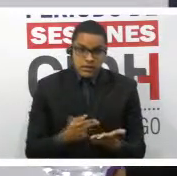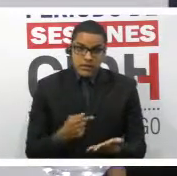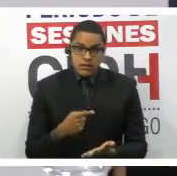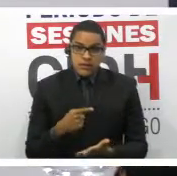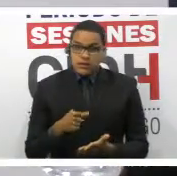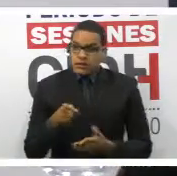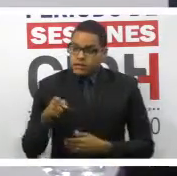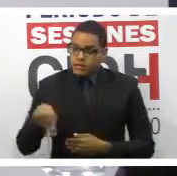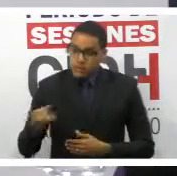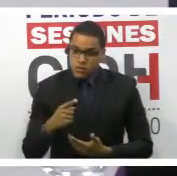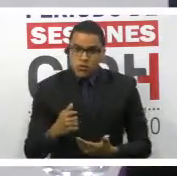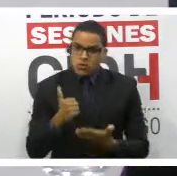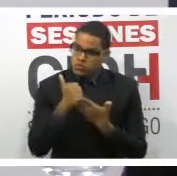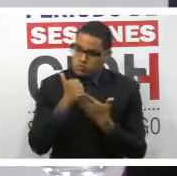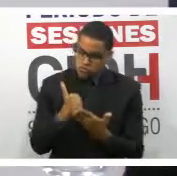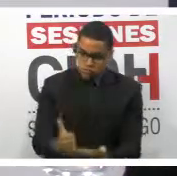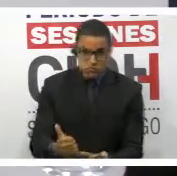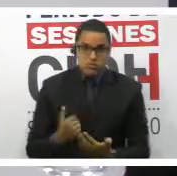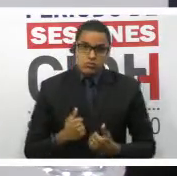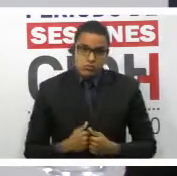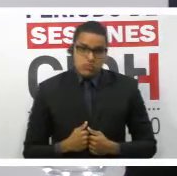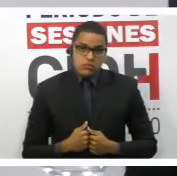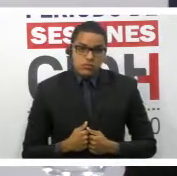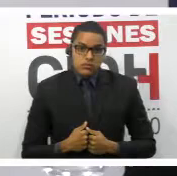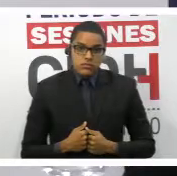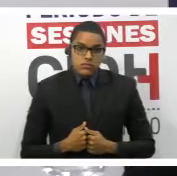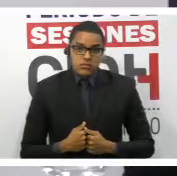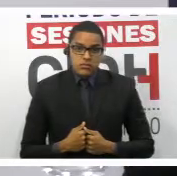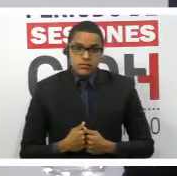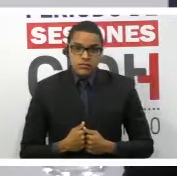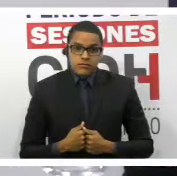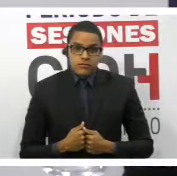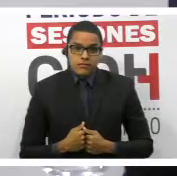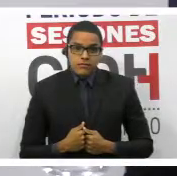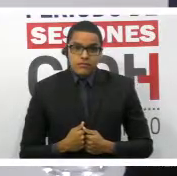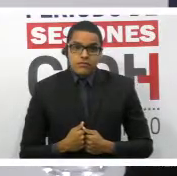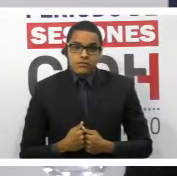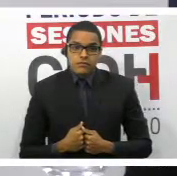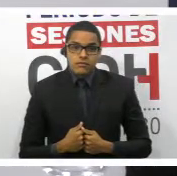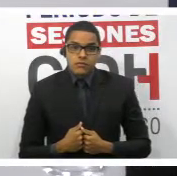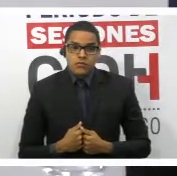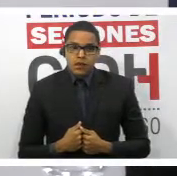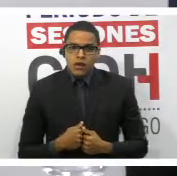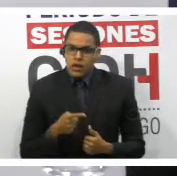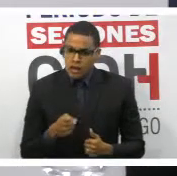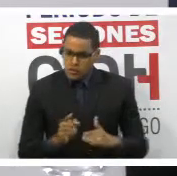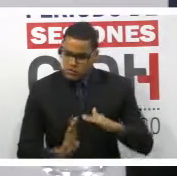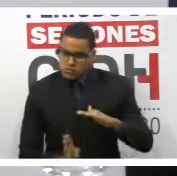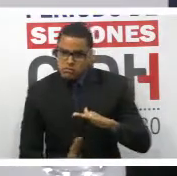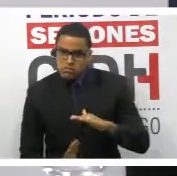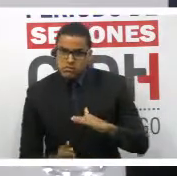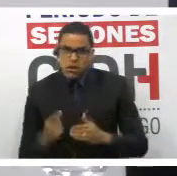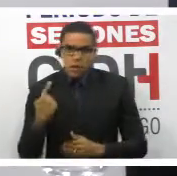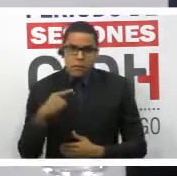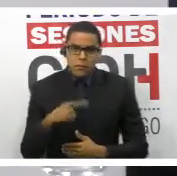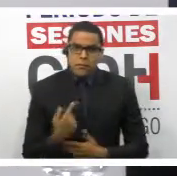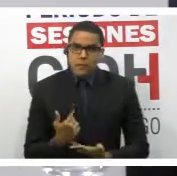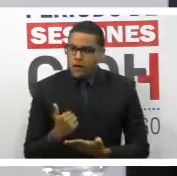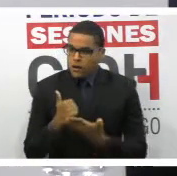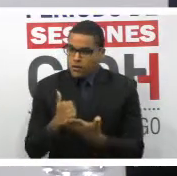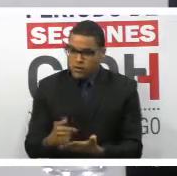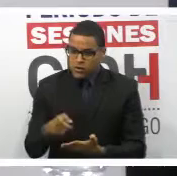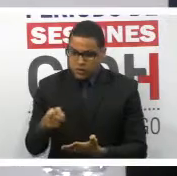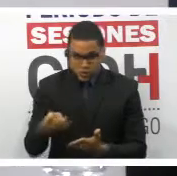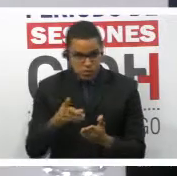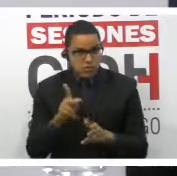que de hecho contempla personalidad jurídica y capacidad jurídica que son tres requisitos básicos para el disfrute de los derechos de las